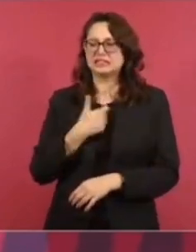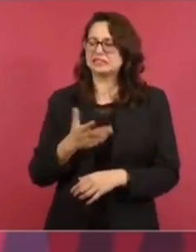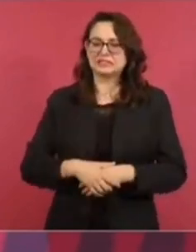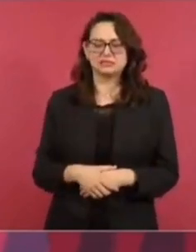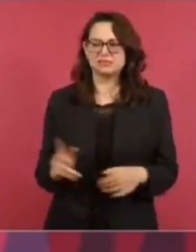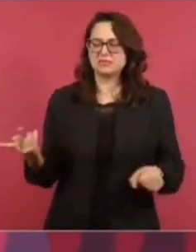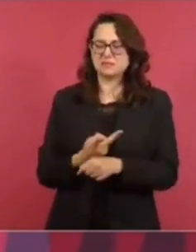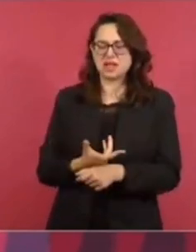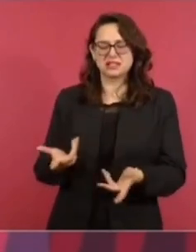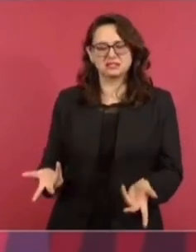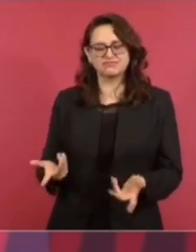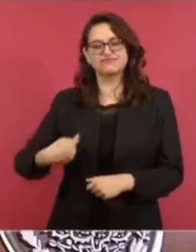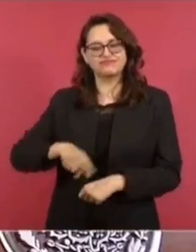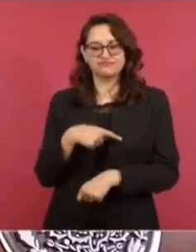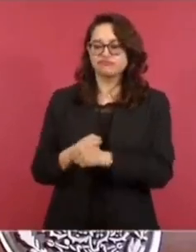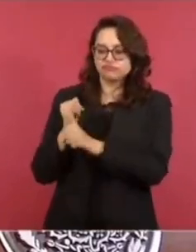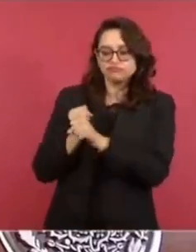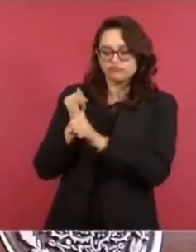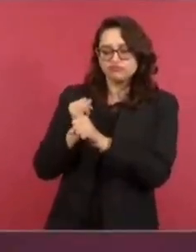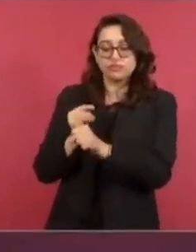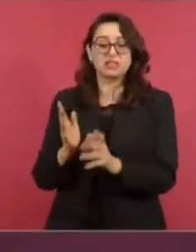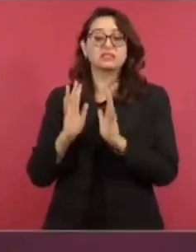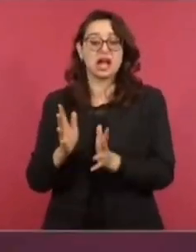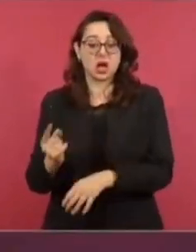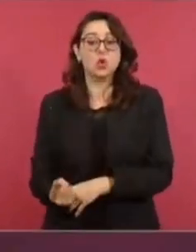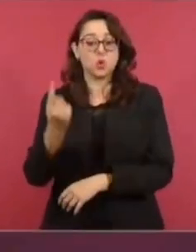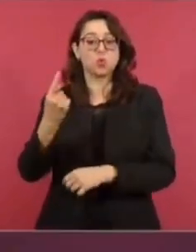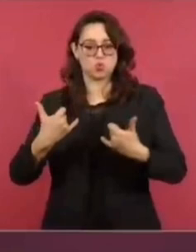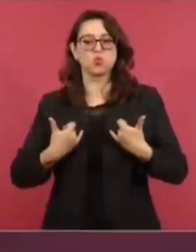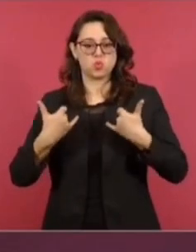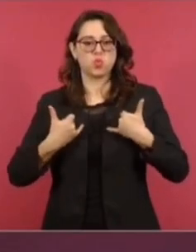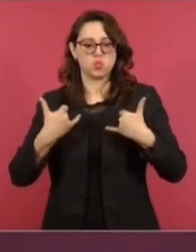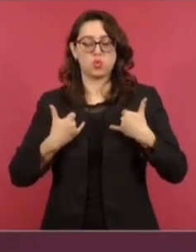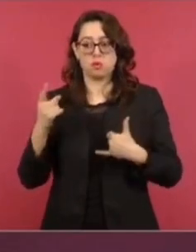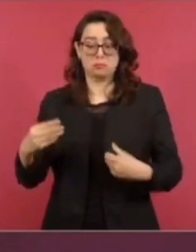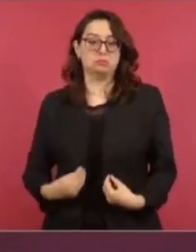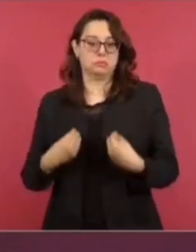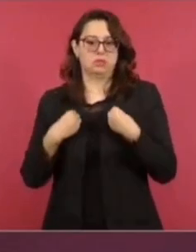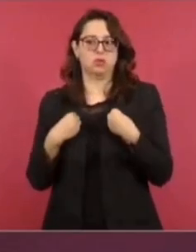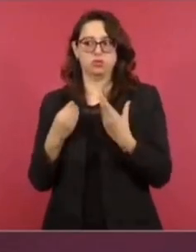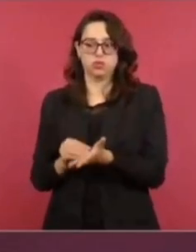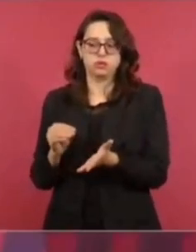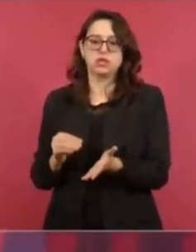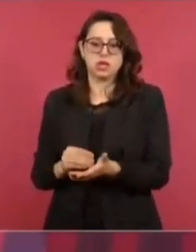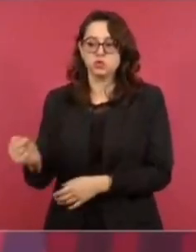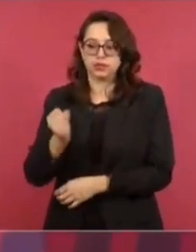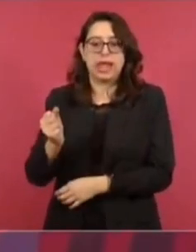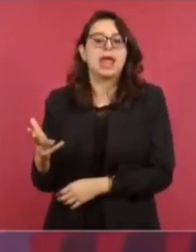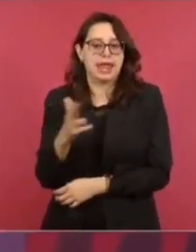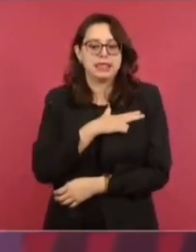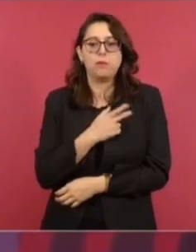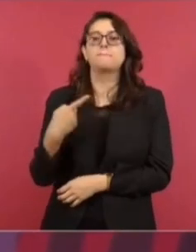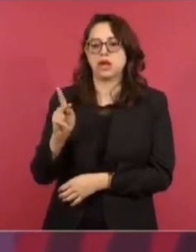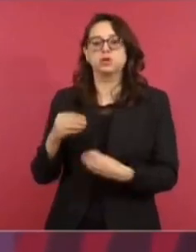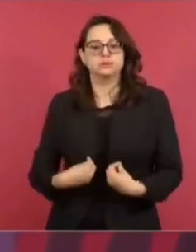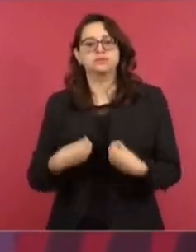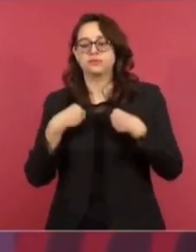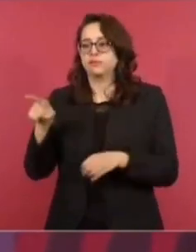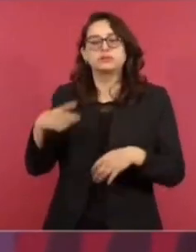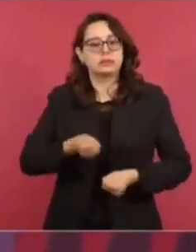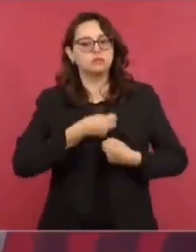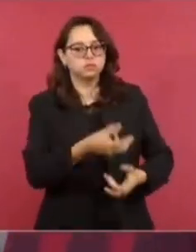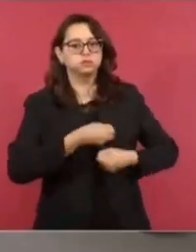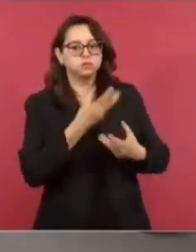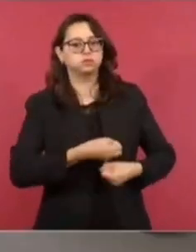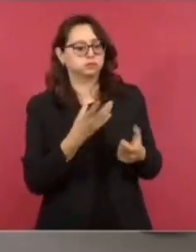la investigación de los jóvenes. Hay uno que afortunadamente está vivo, herido y está declarando para